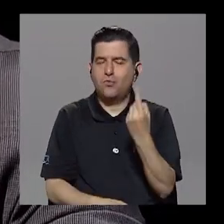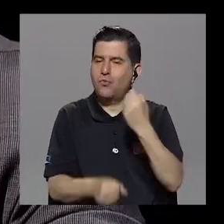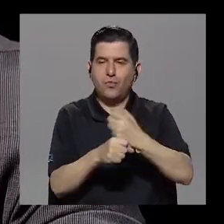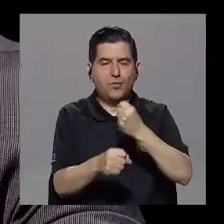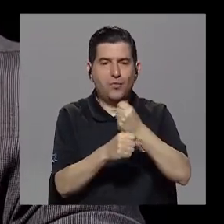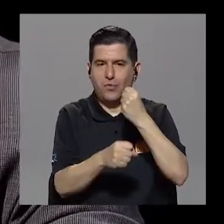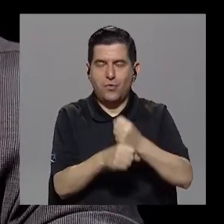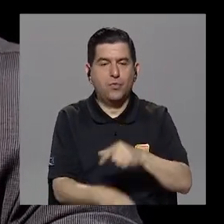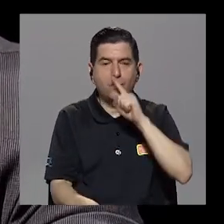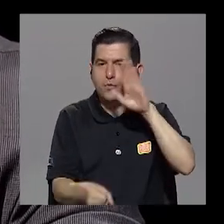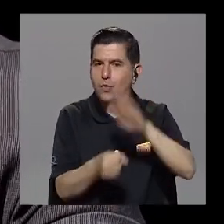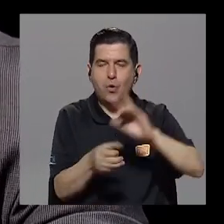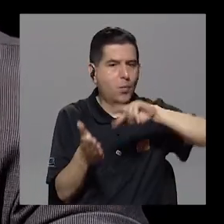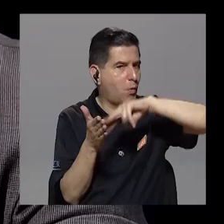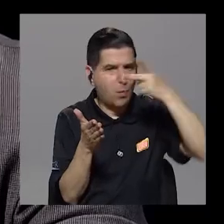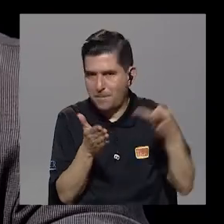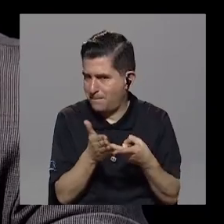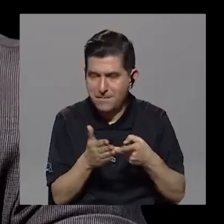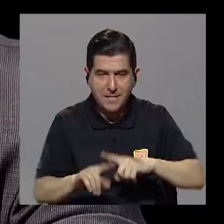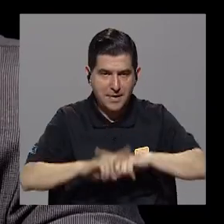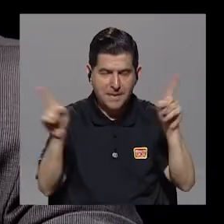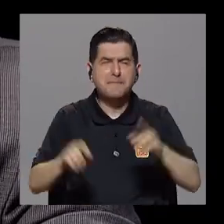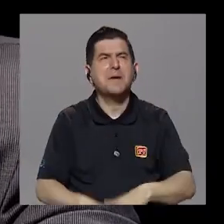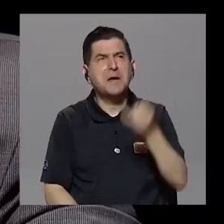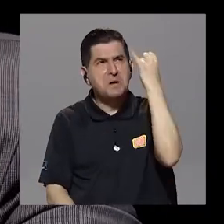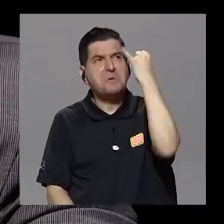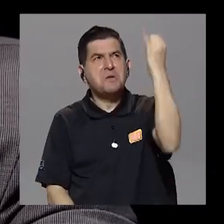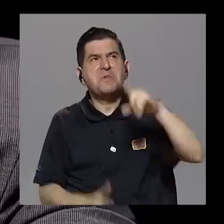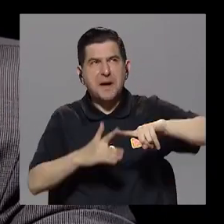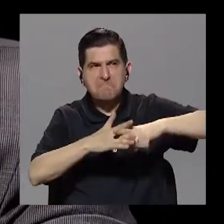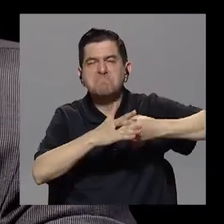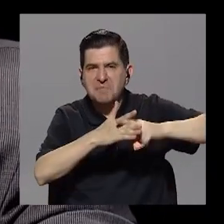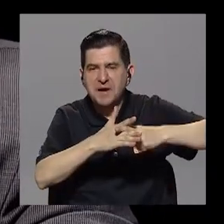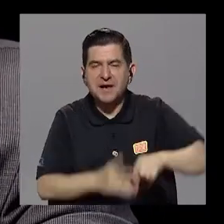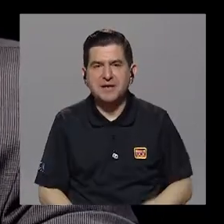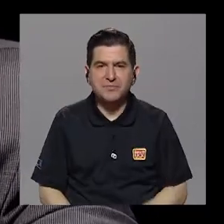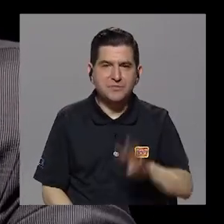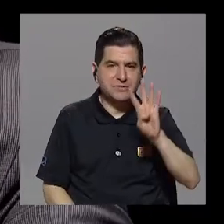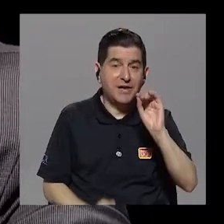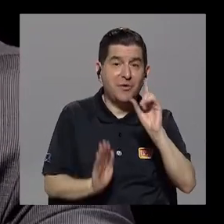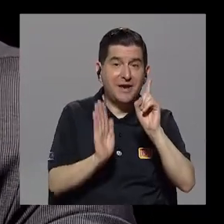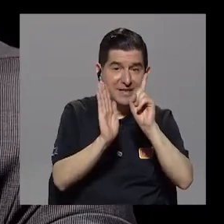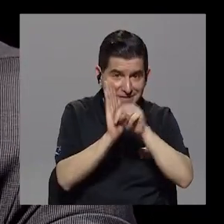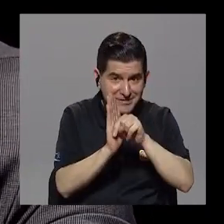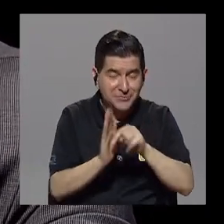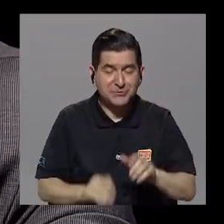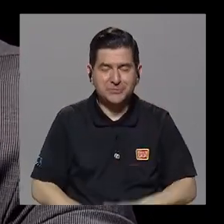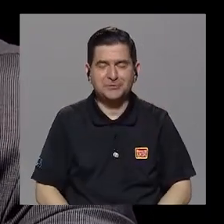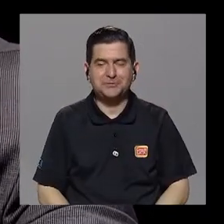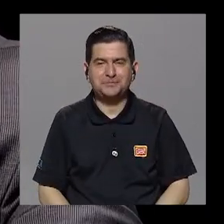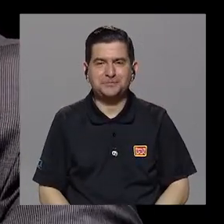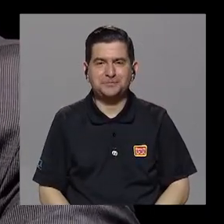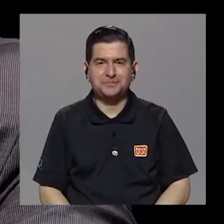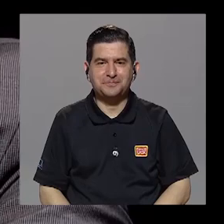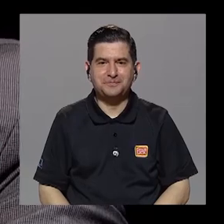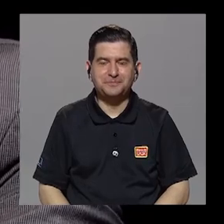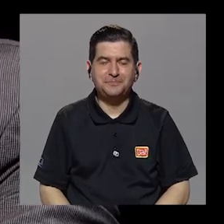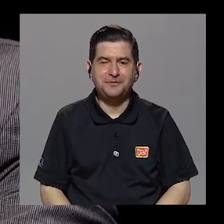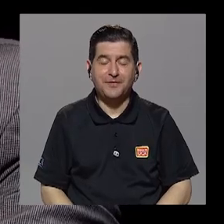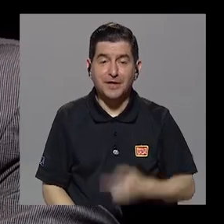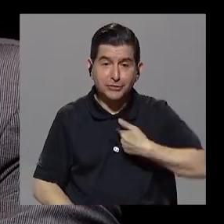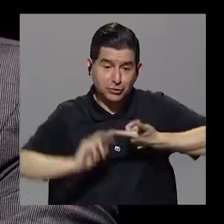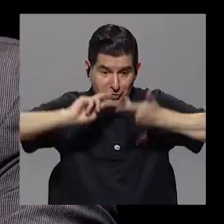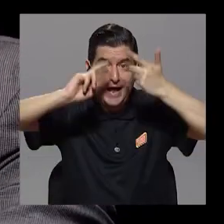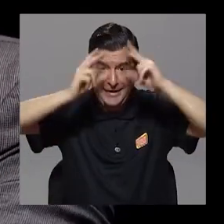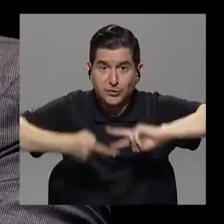desempleo porque no cumple con la definición, pero se concibió como un mecanismo. Me quedan 40 segundos. Adelante. Sí, no, entonces